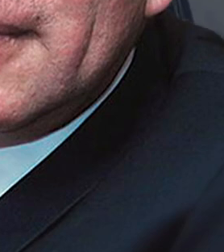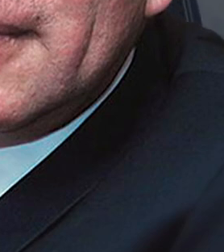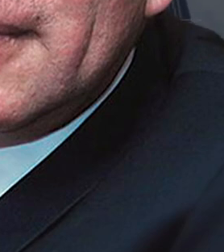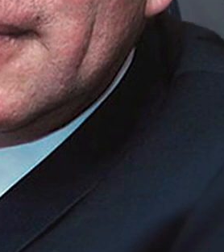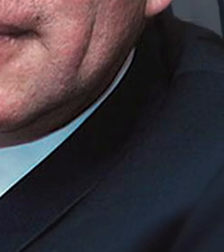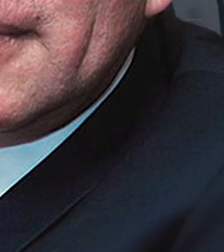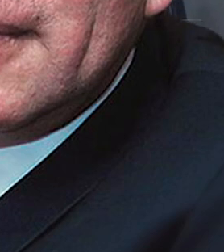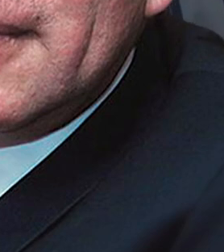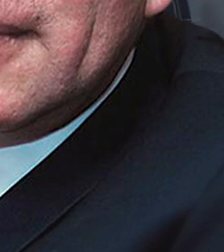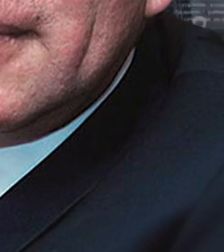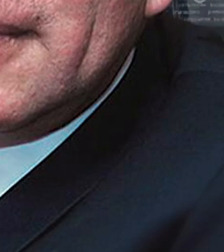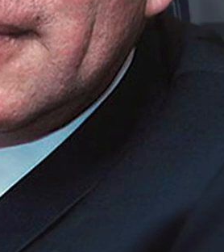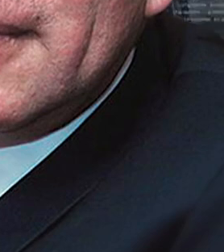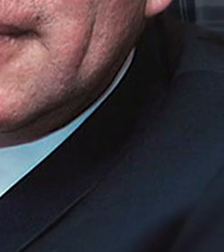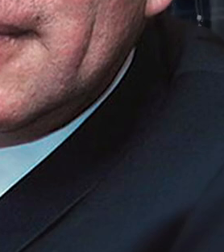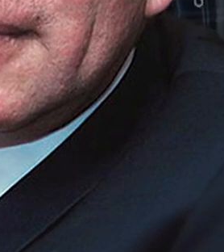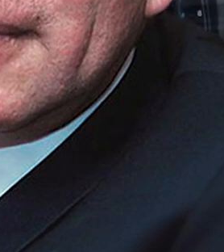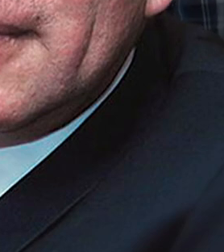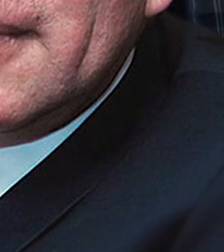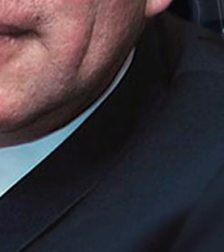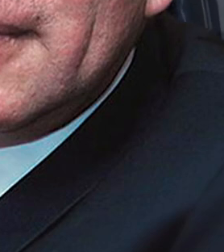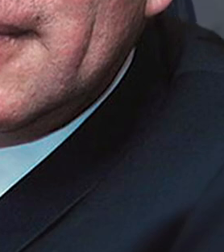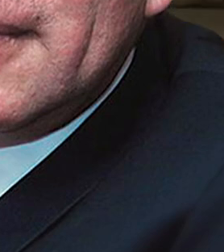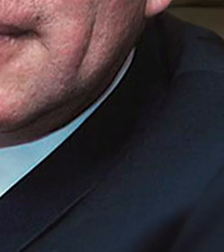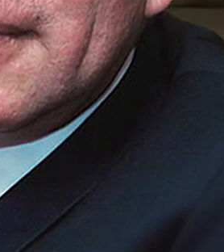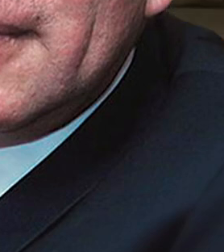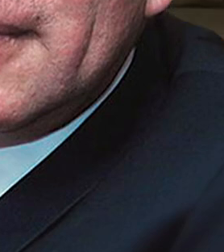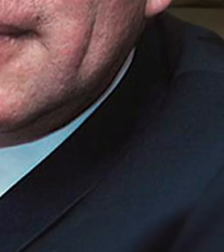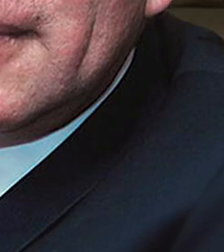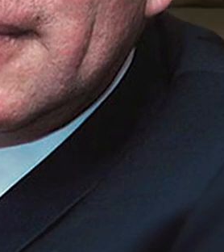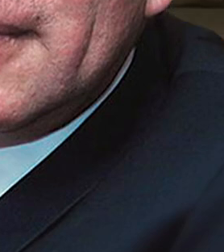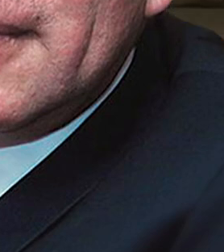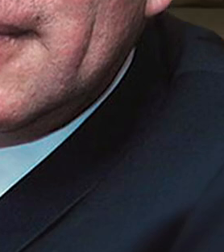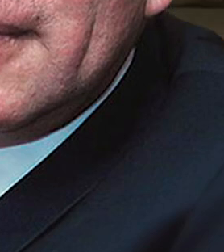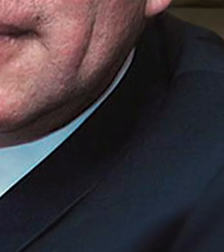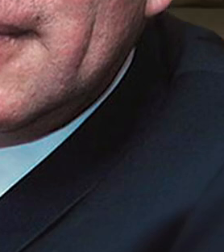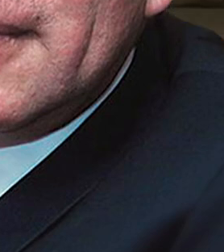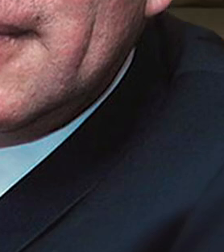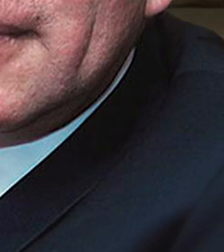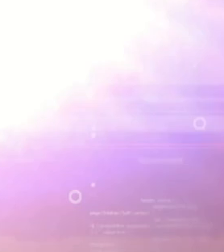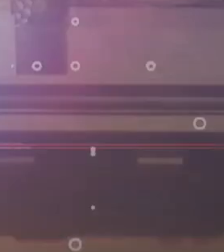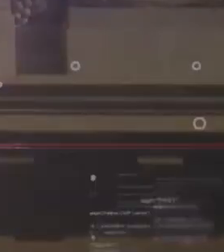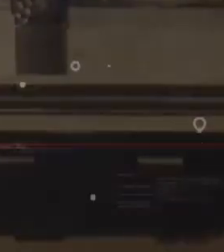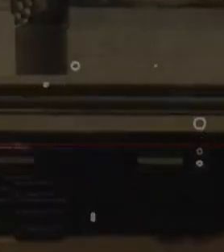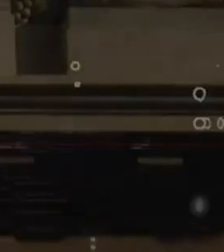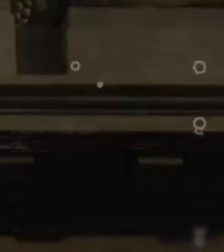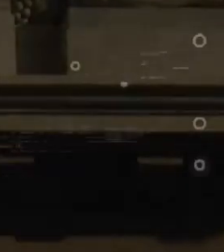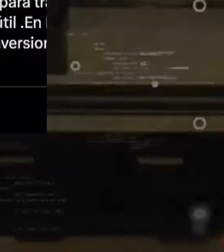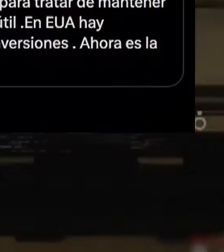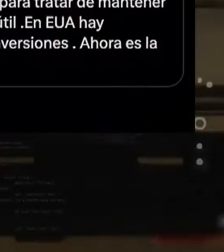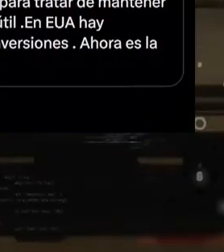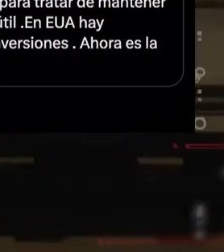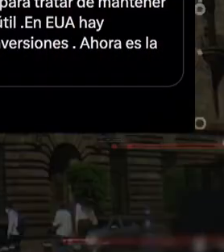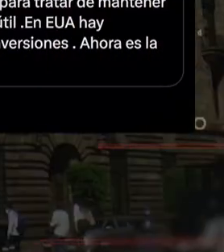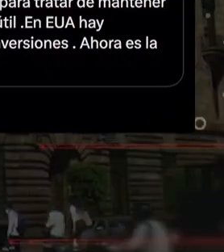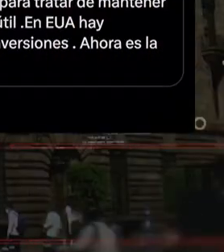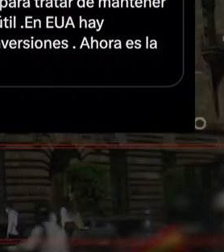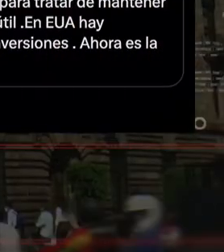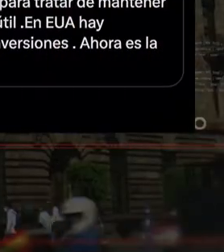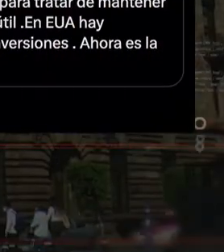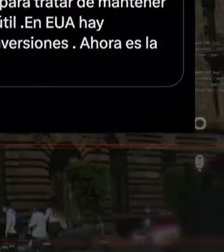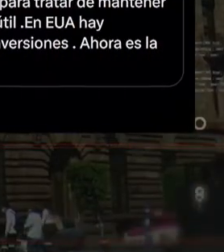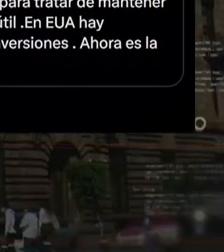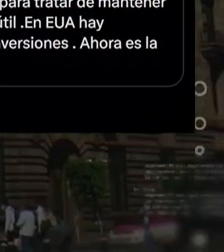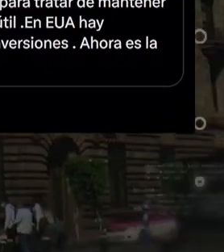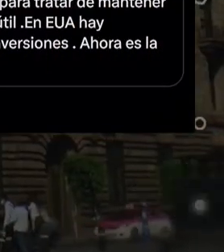México inyecta dólares de las reservas a la economía nacional para evitar el desplome del peso. Jonathan Heath, subgobernador del Banco